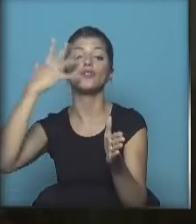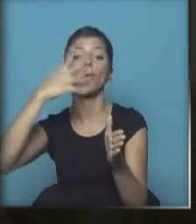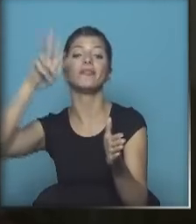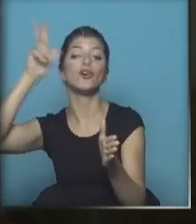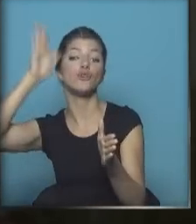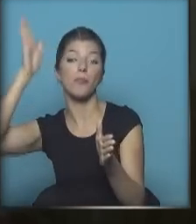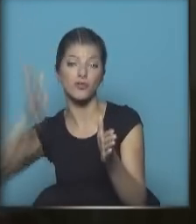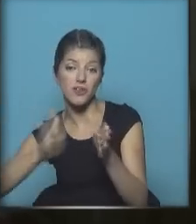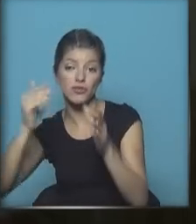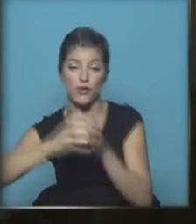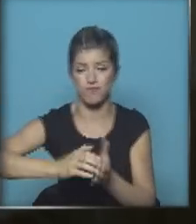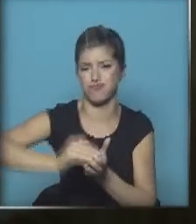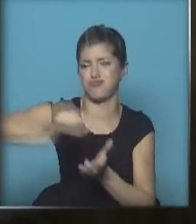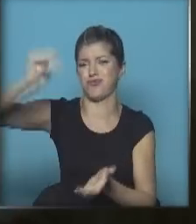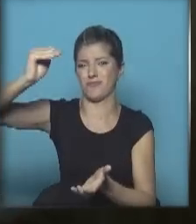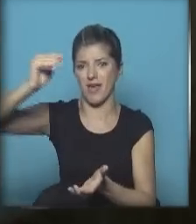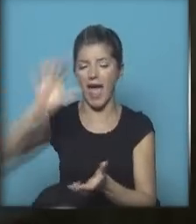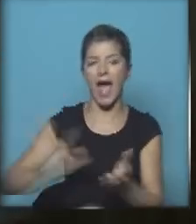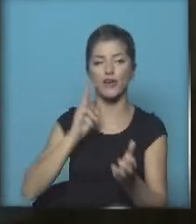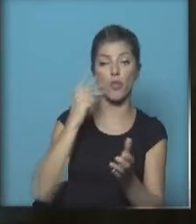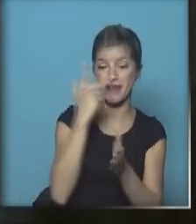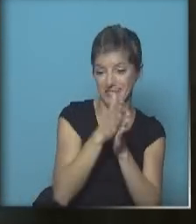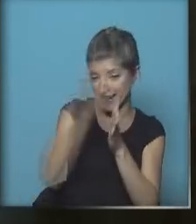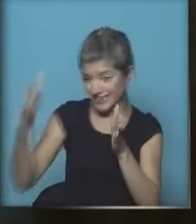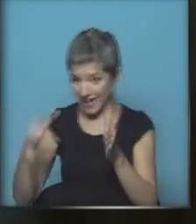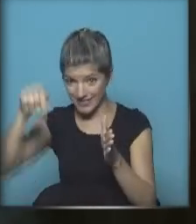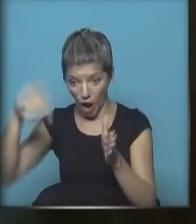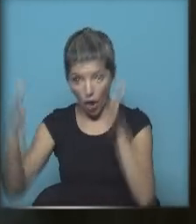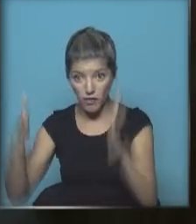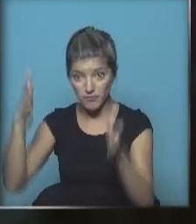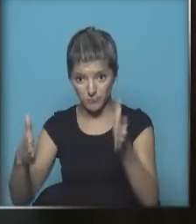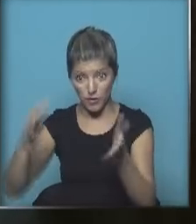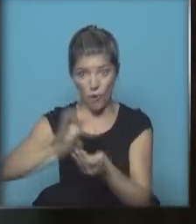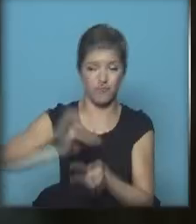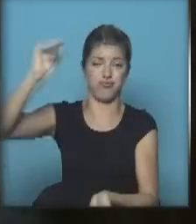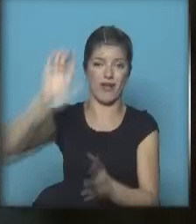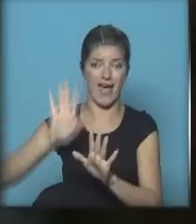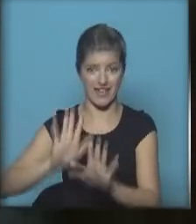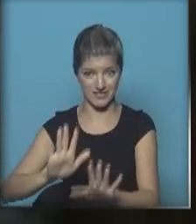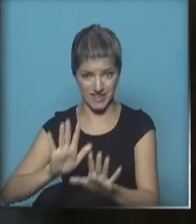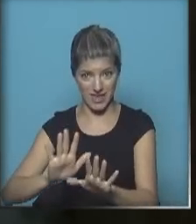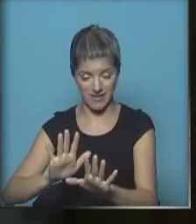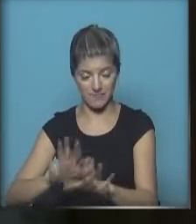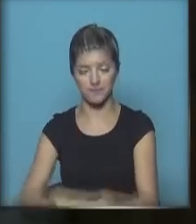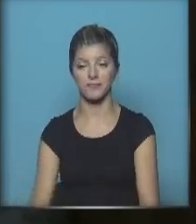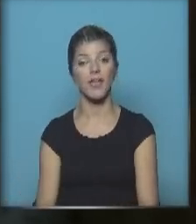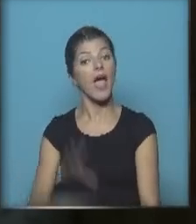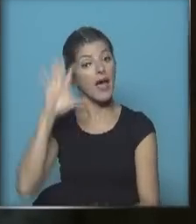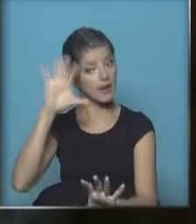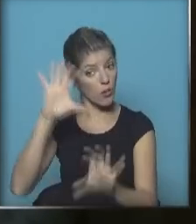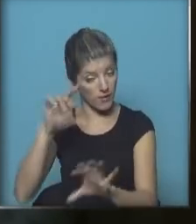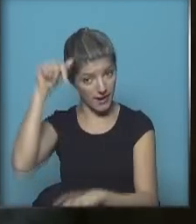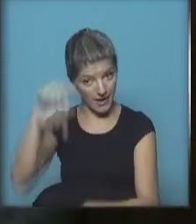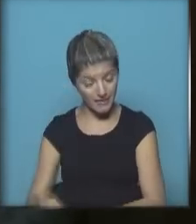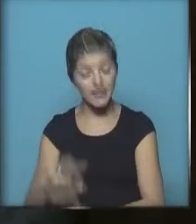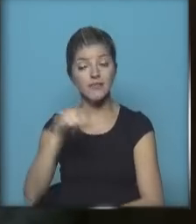2.258% desde el año 2003 hasta hoy. Recordemos, es la 11ª